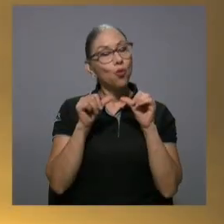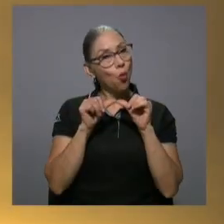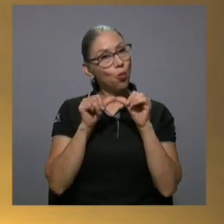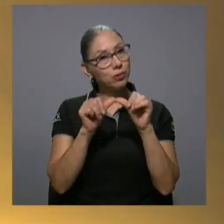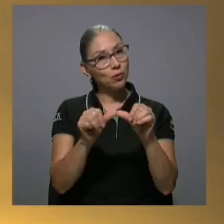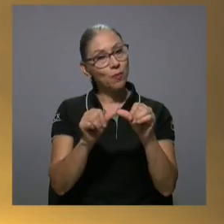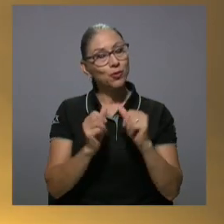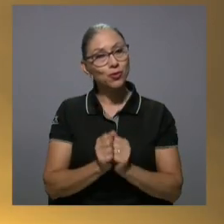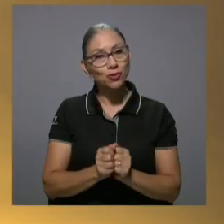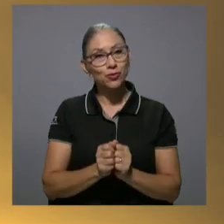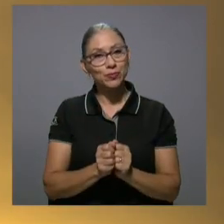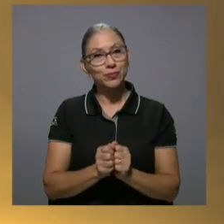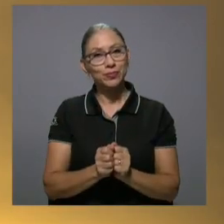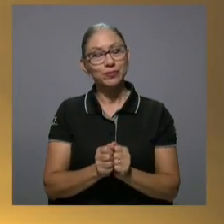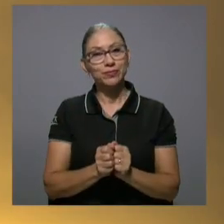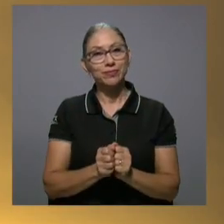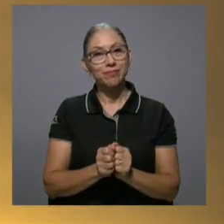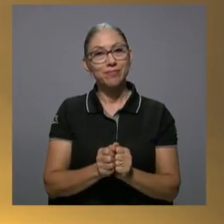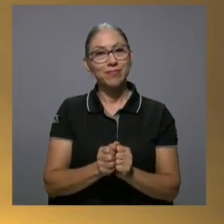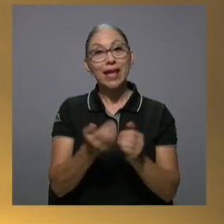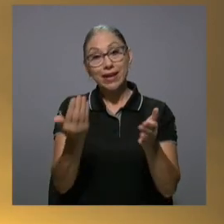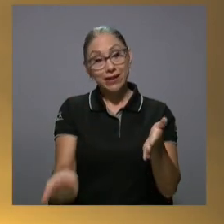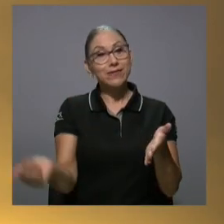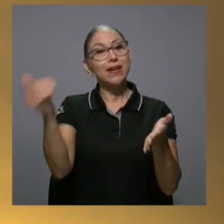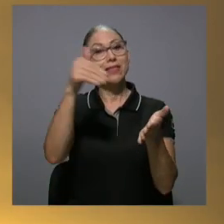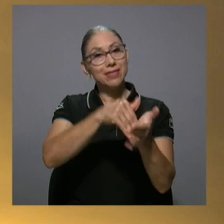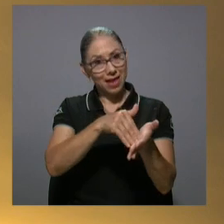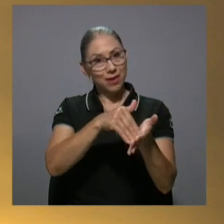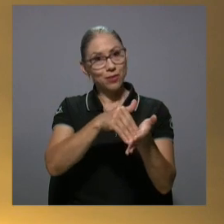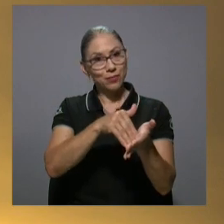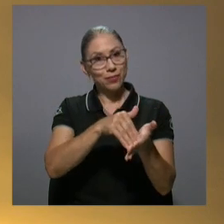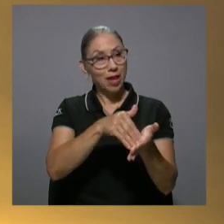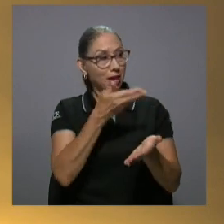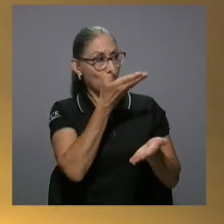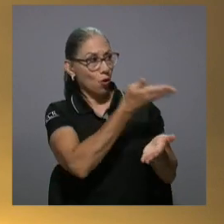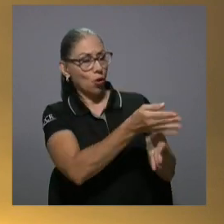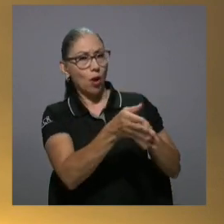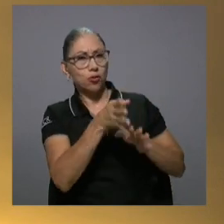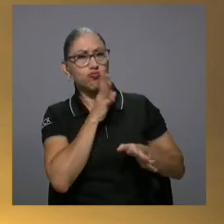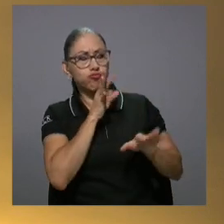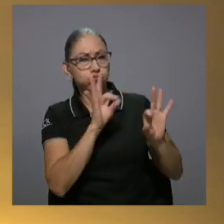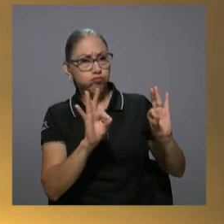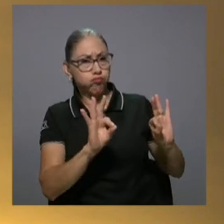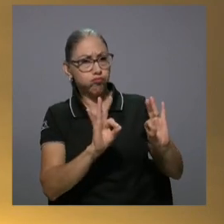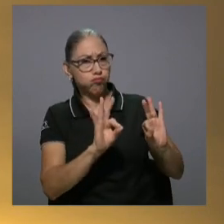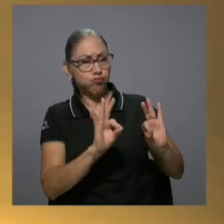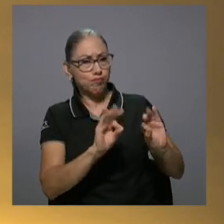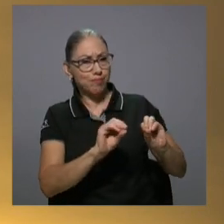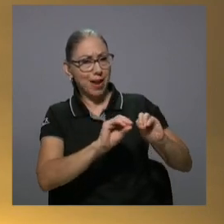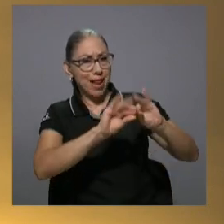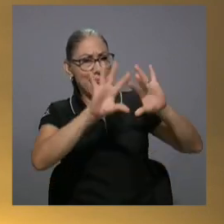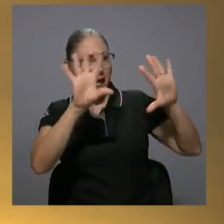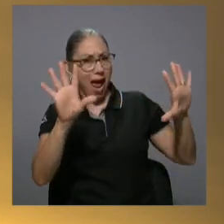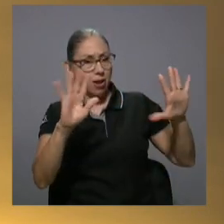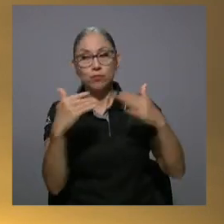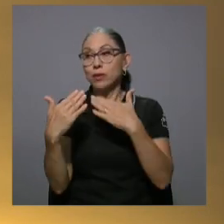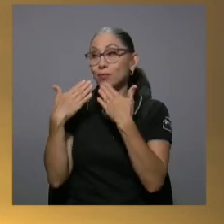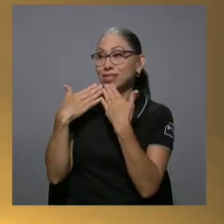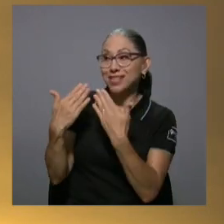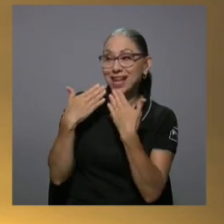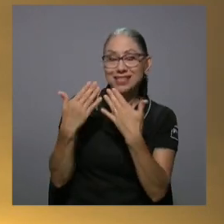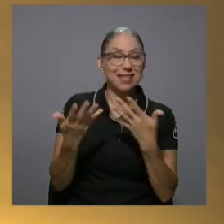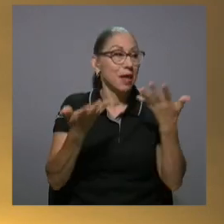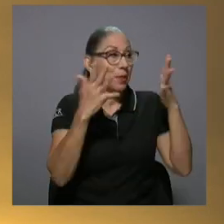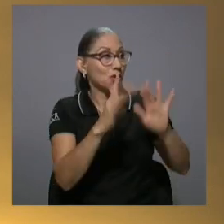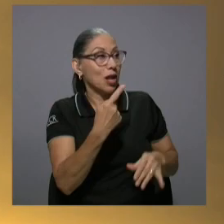Continuamos. Y reitero lo de la claridad de don Eduardo, pero ya lo dije, entonces no, por favor, y le